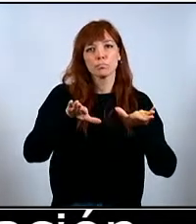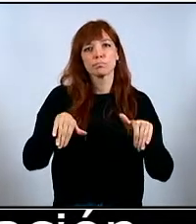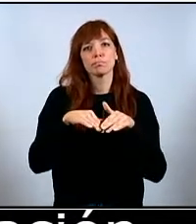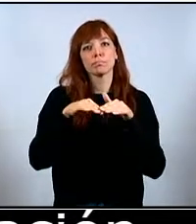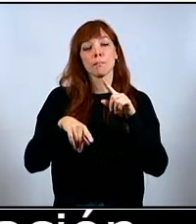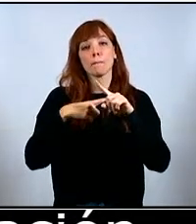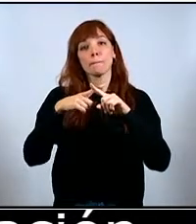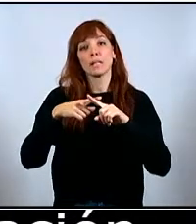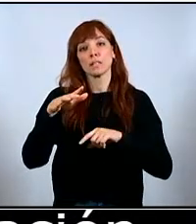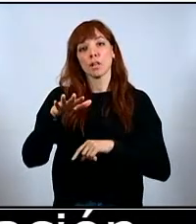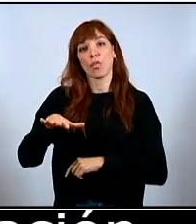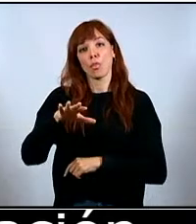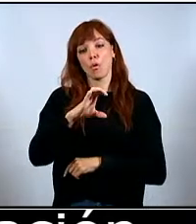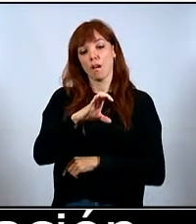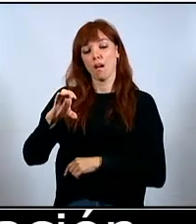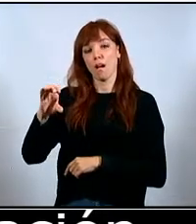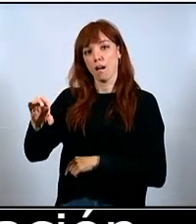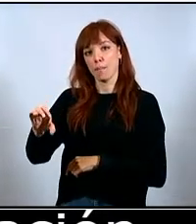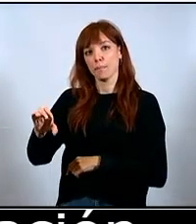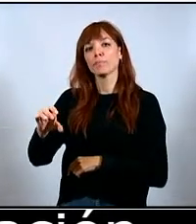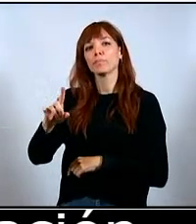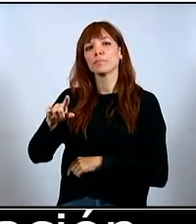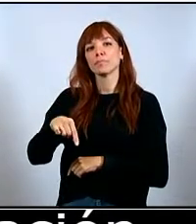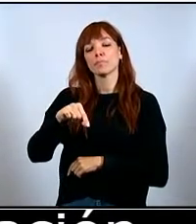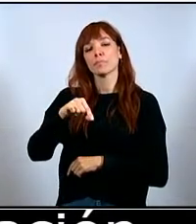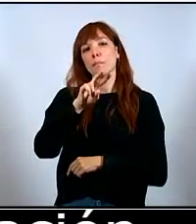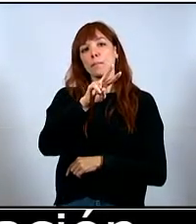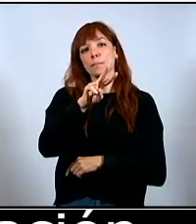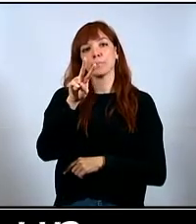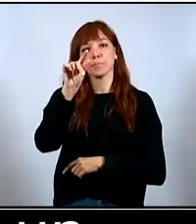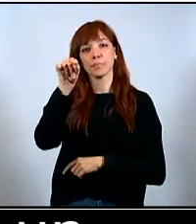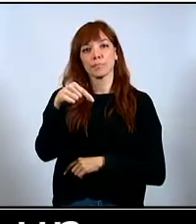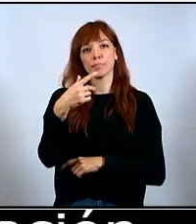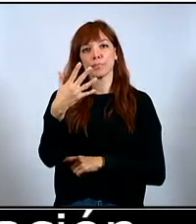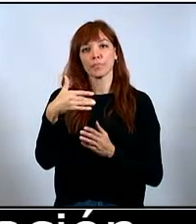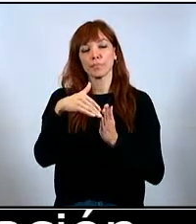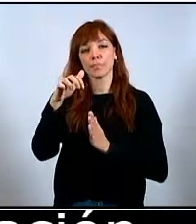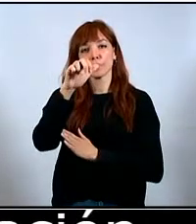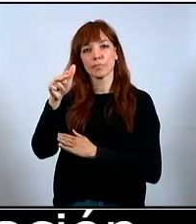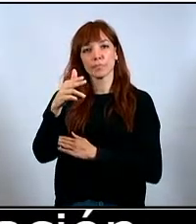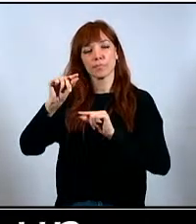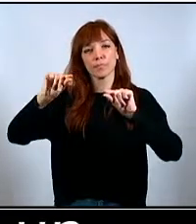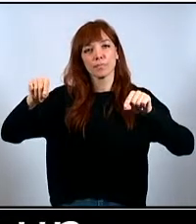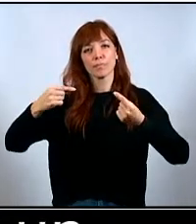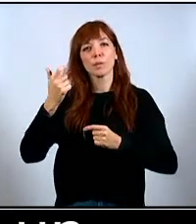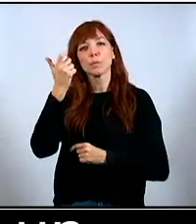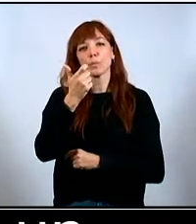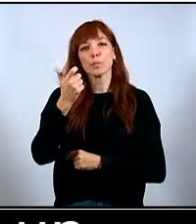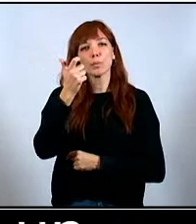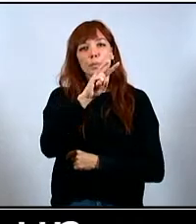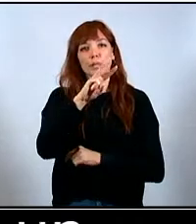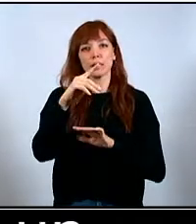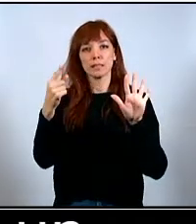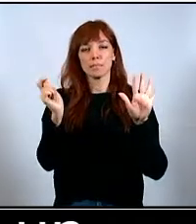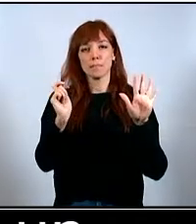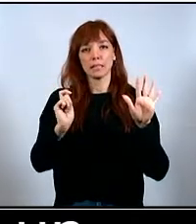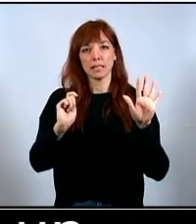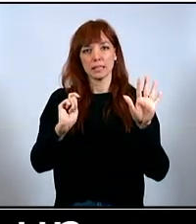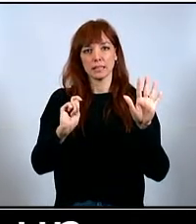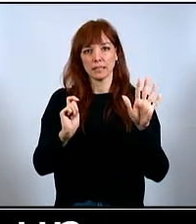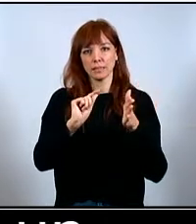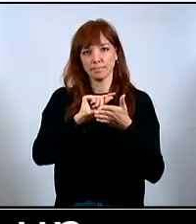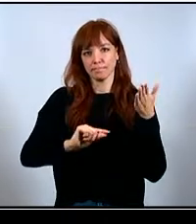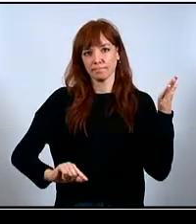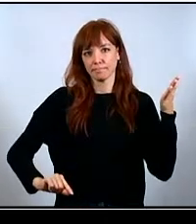salud de Cáceres, con un contrato de 22,5 millones de euros para un periodo de 36 meses. En